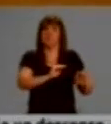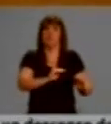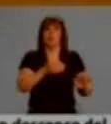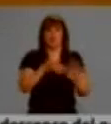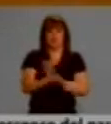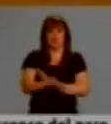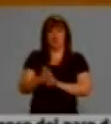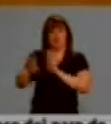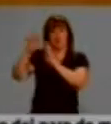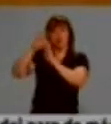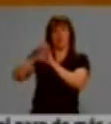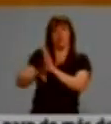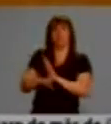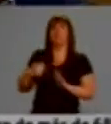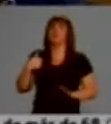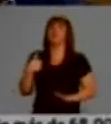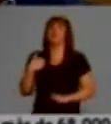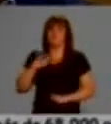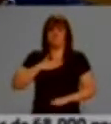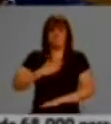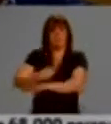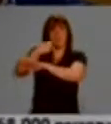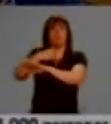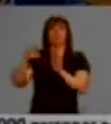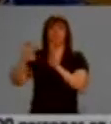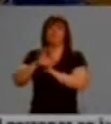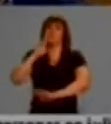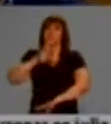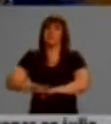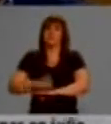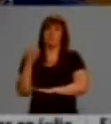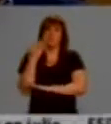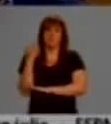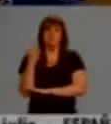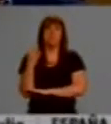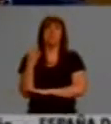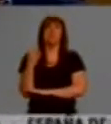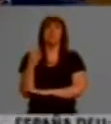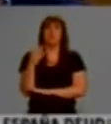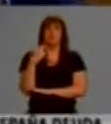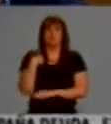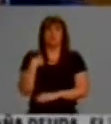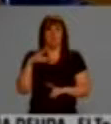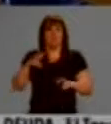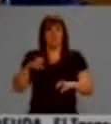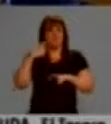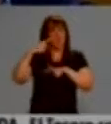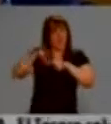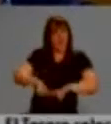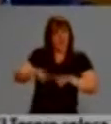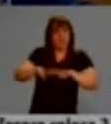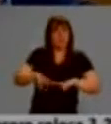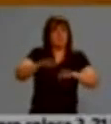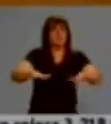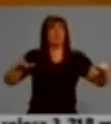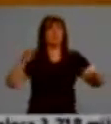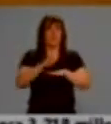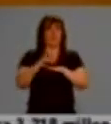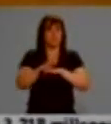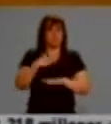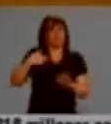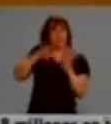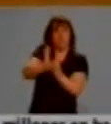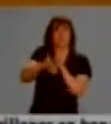de que cumpla con sus obligaciones constitucionales. Y someterse al control del Parlamento y dar cuenta de sus